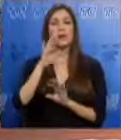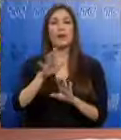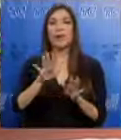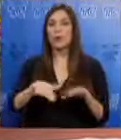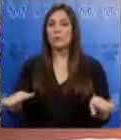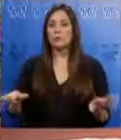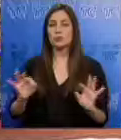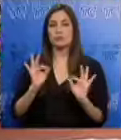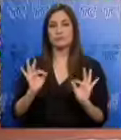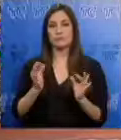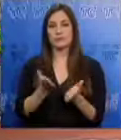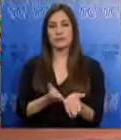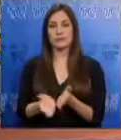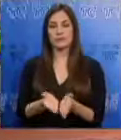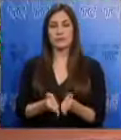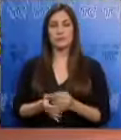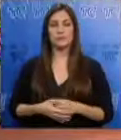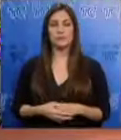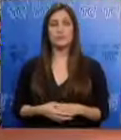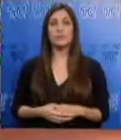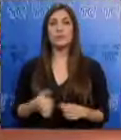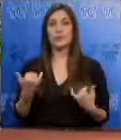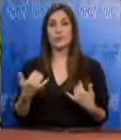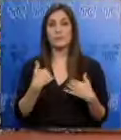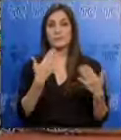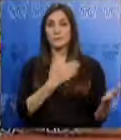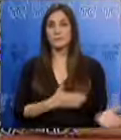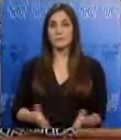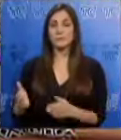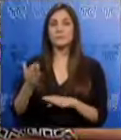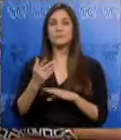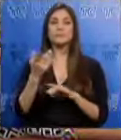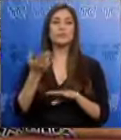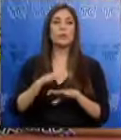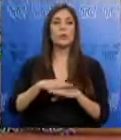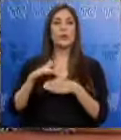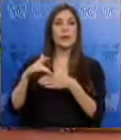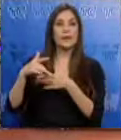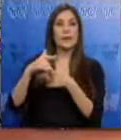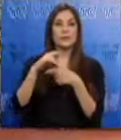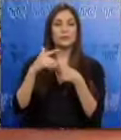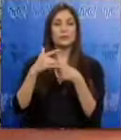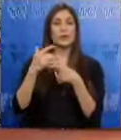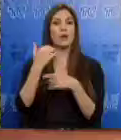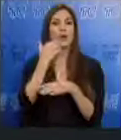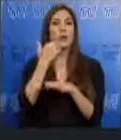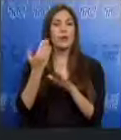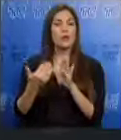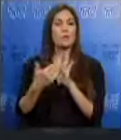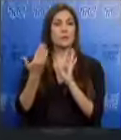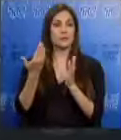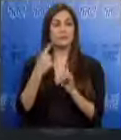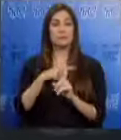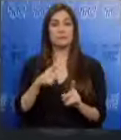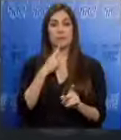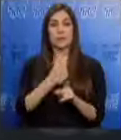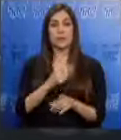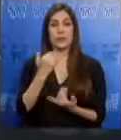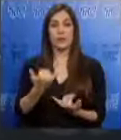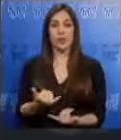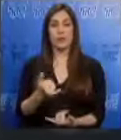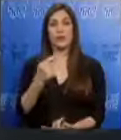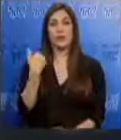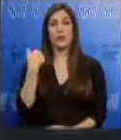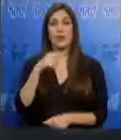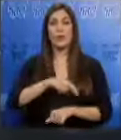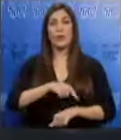usuarios. Vamos a empezar nuevamente con los planes de contingencia sobre los riesgos y amenazas que existen en las escuelas y colegios. Los funcionarios municipales tendrán un